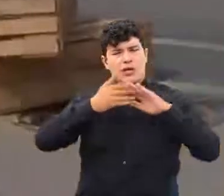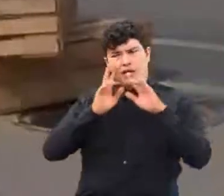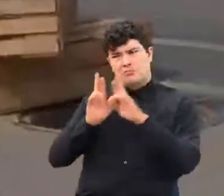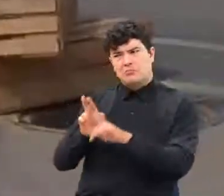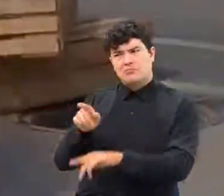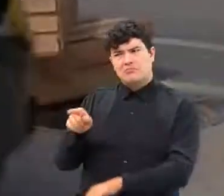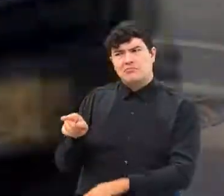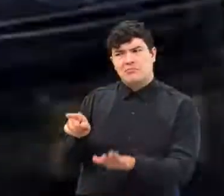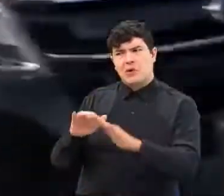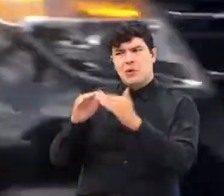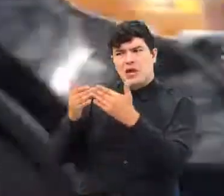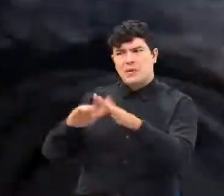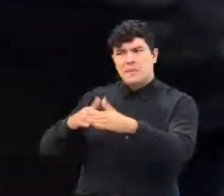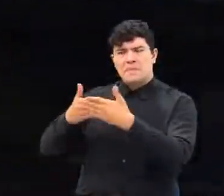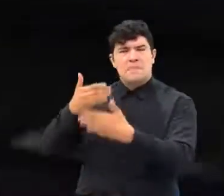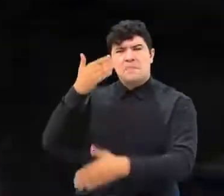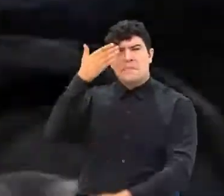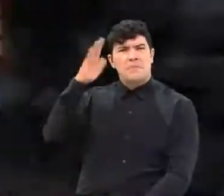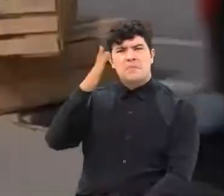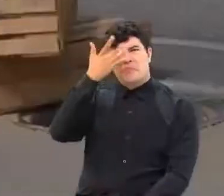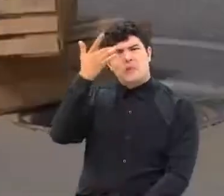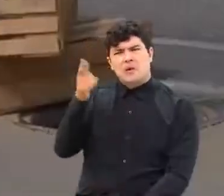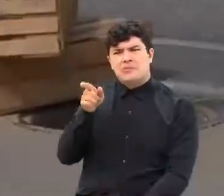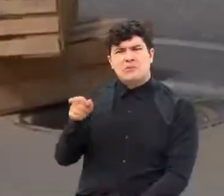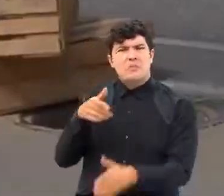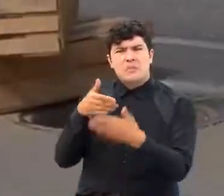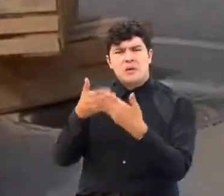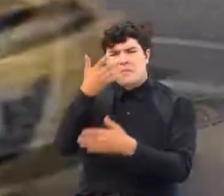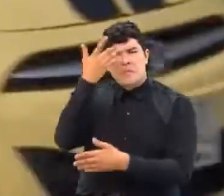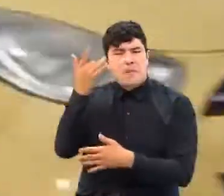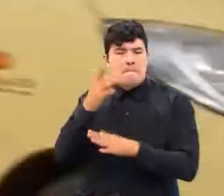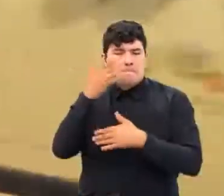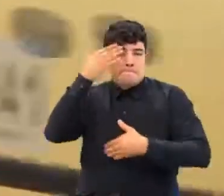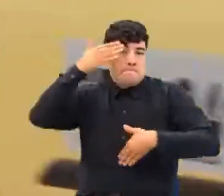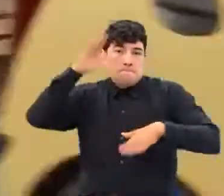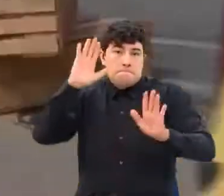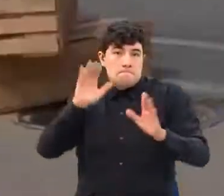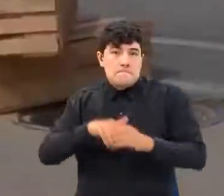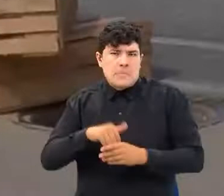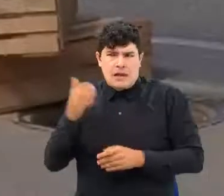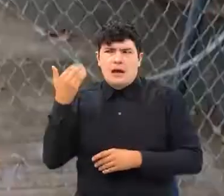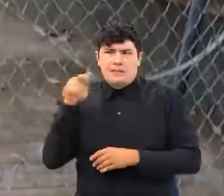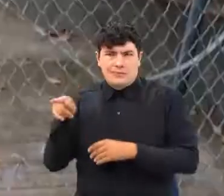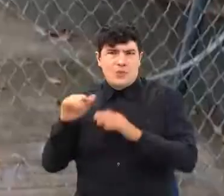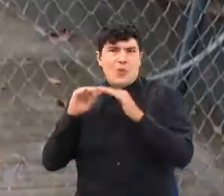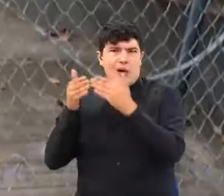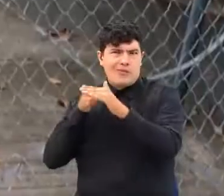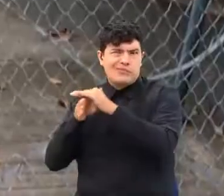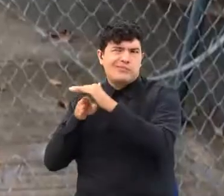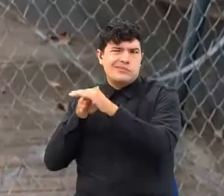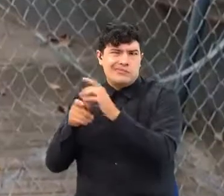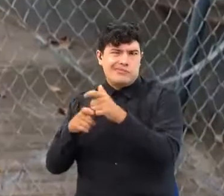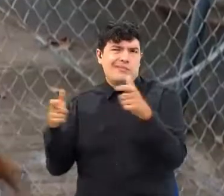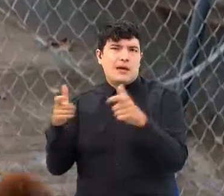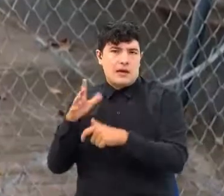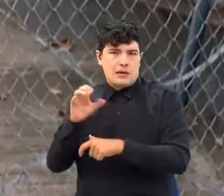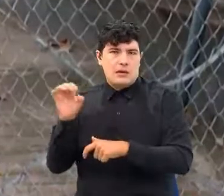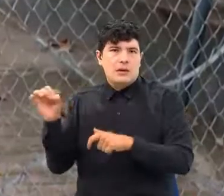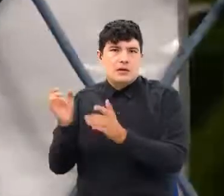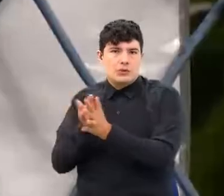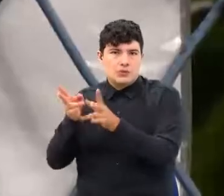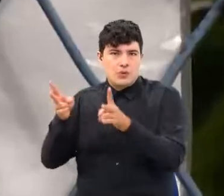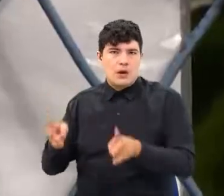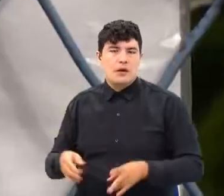colegio donde iban más de 500 de estudiantes veamos el siguiente informe estas son las instalaciones educativas